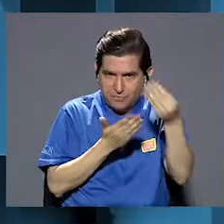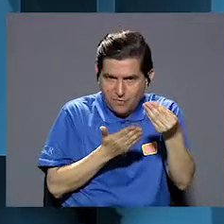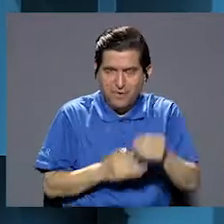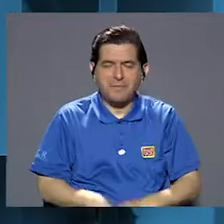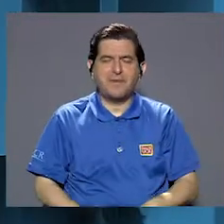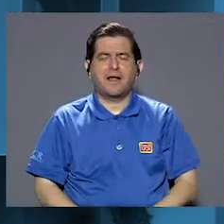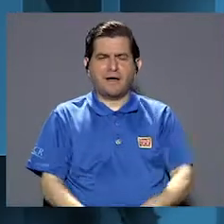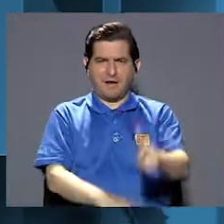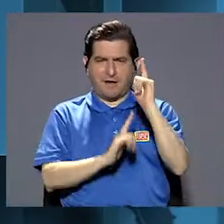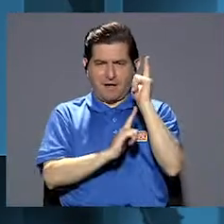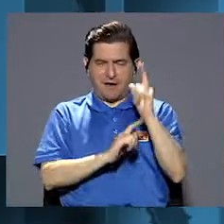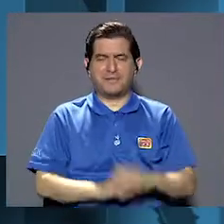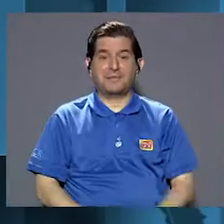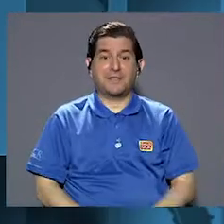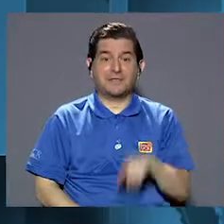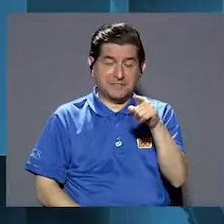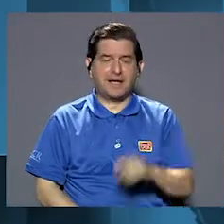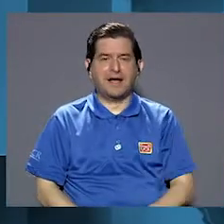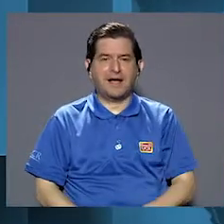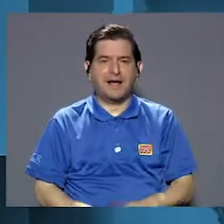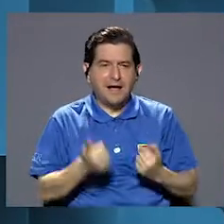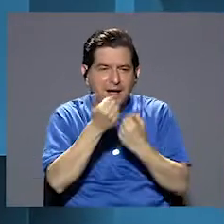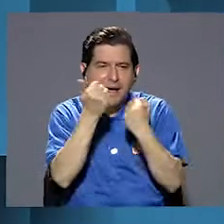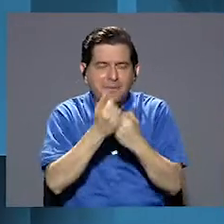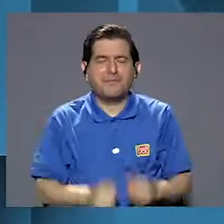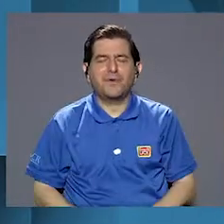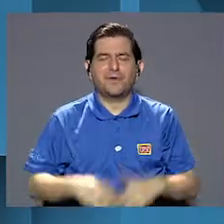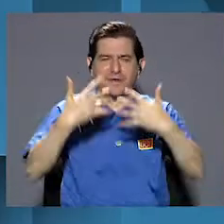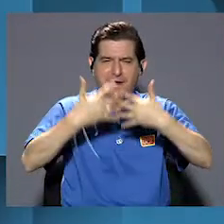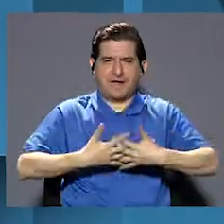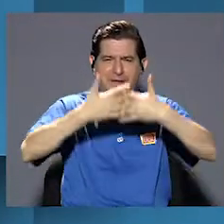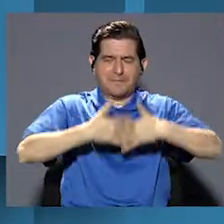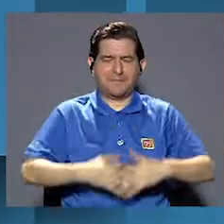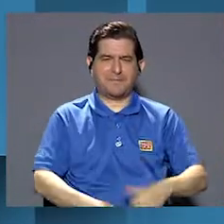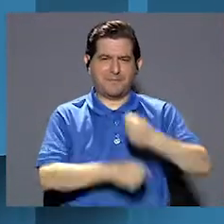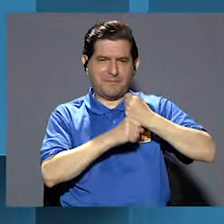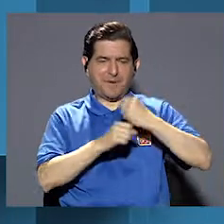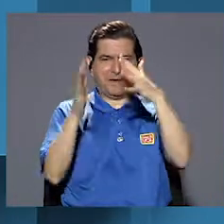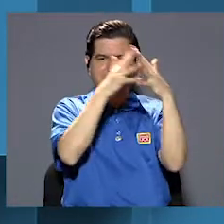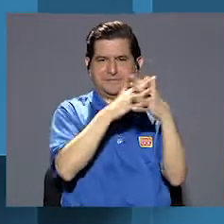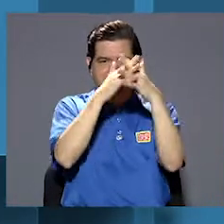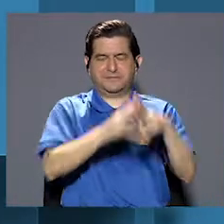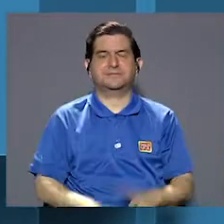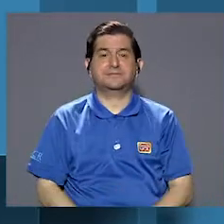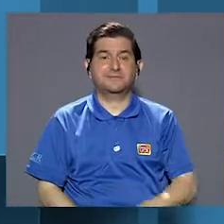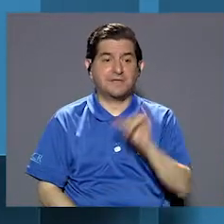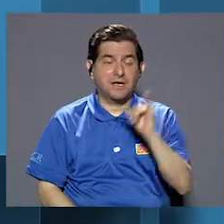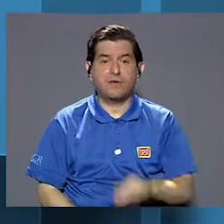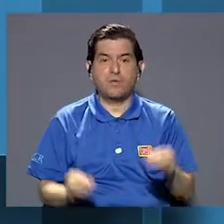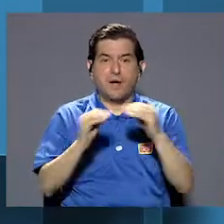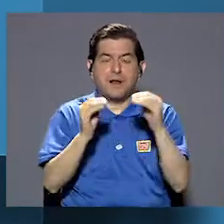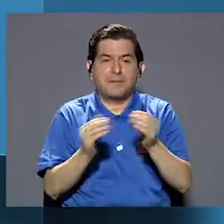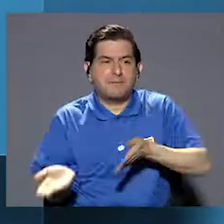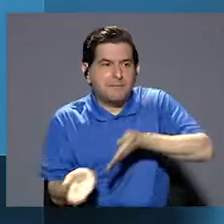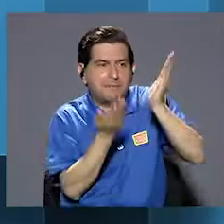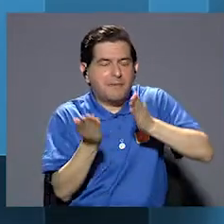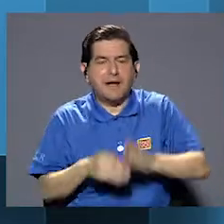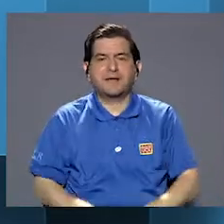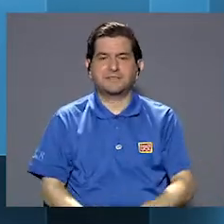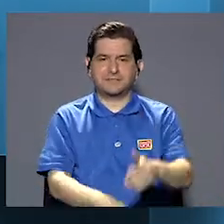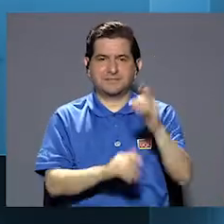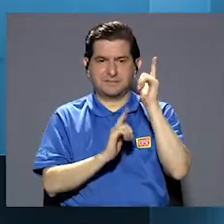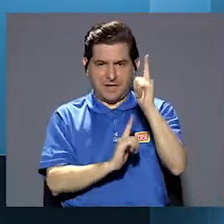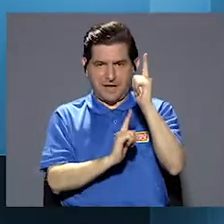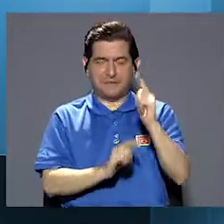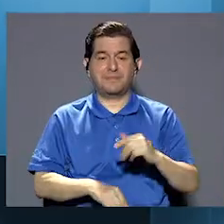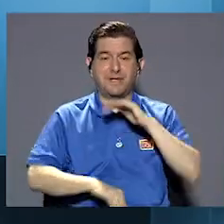de armas que alimenta el complejo industrial militar de los Estados Unidos, que a su vez es el mayor exportador de